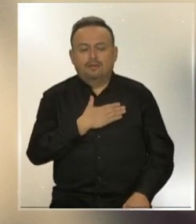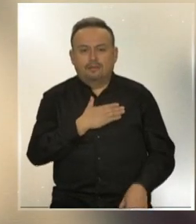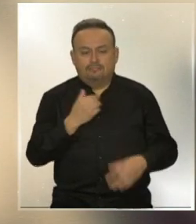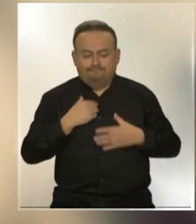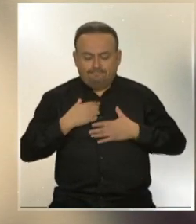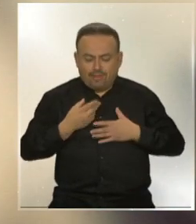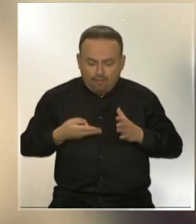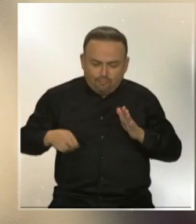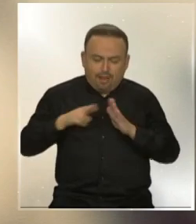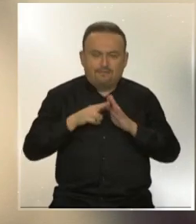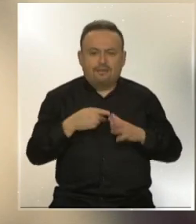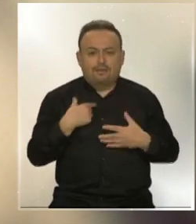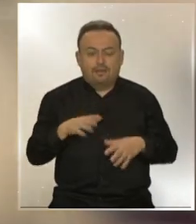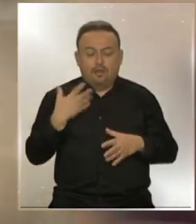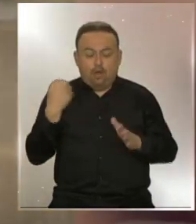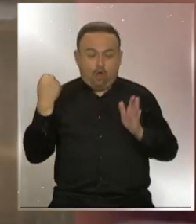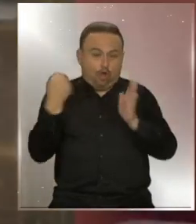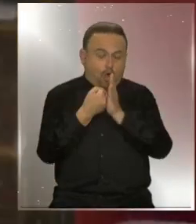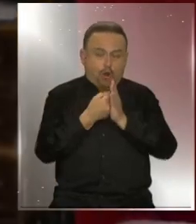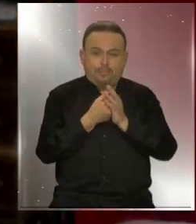reponerme. Son golpes